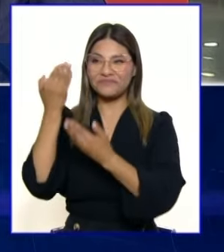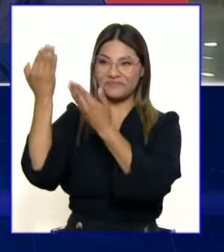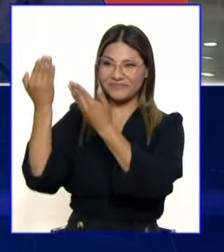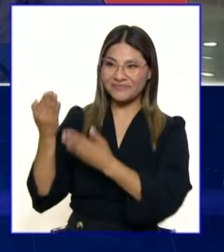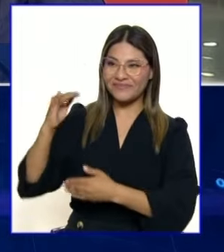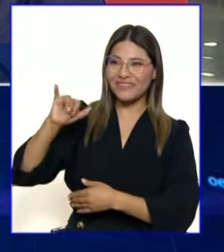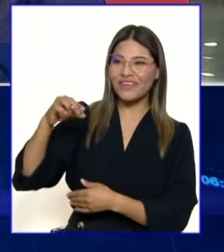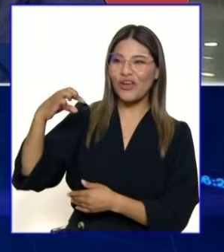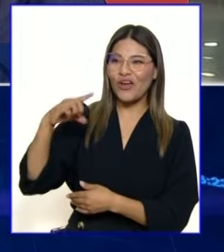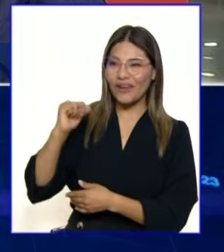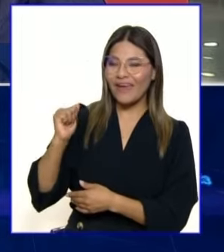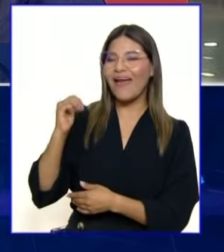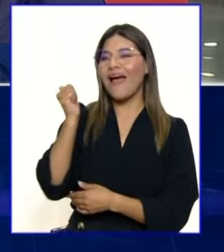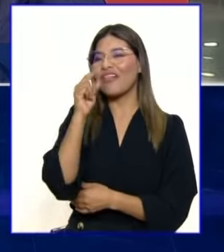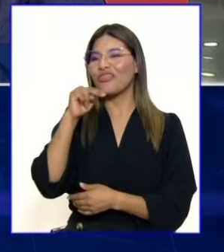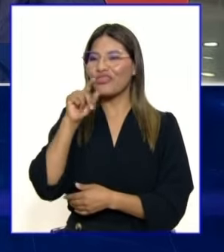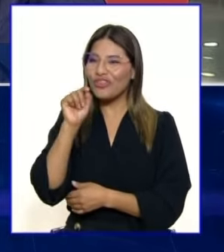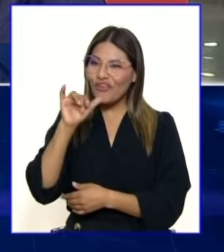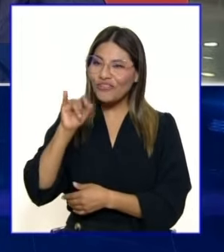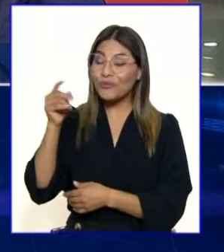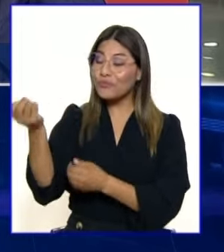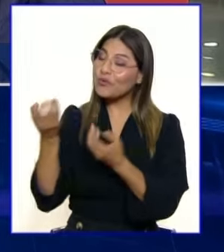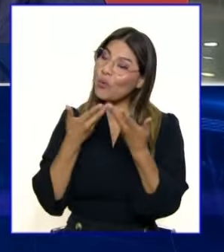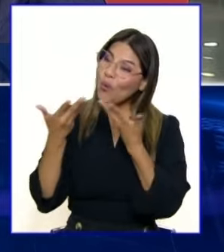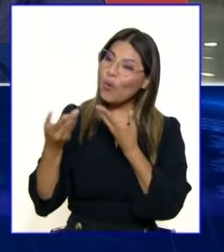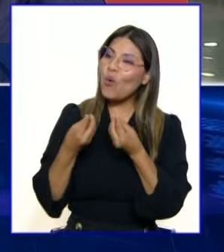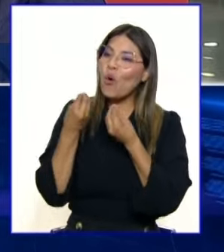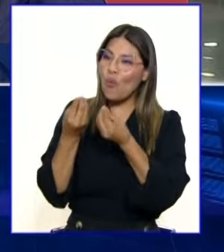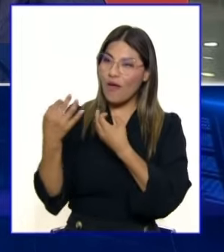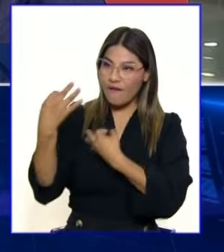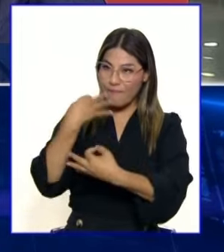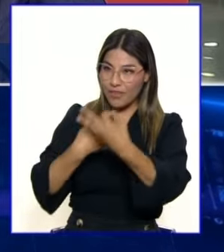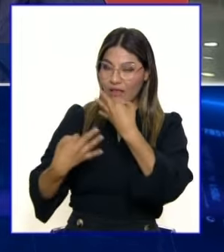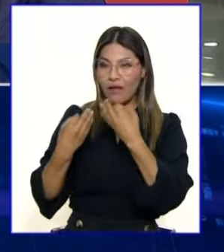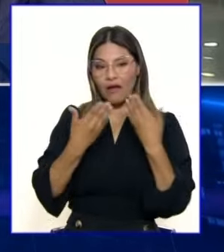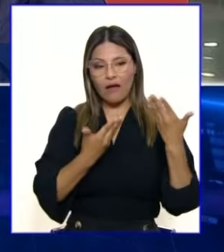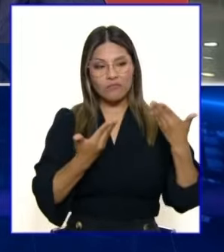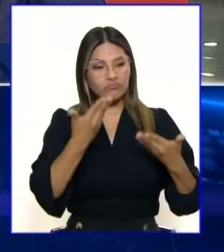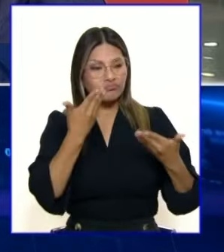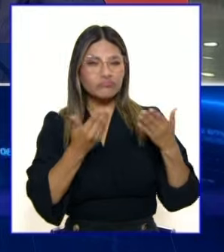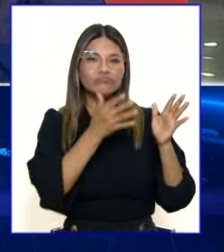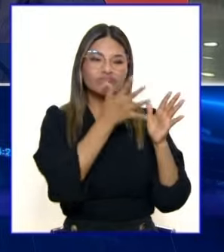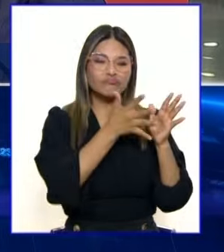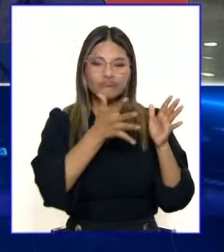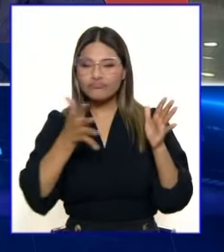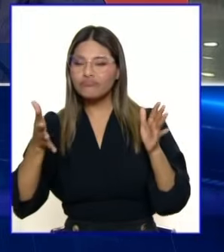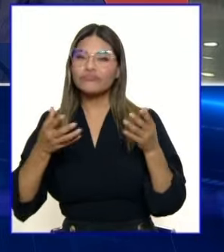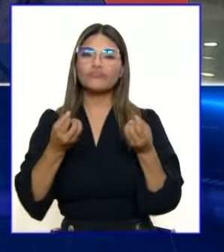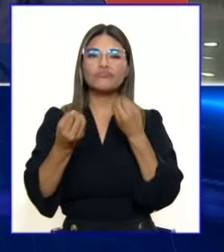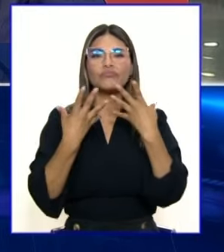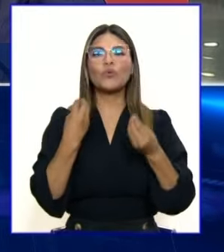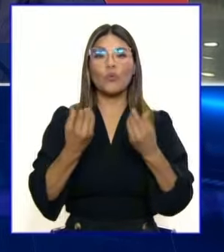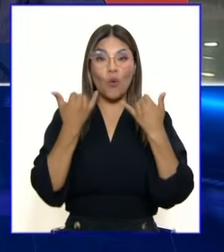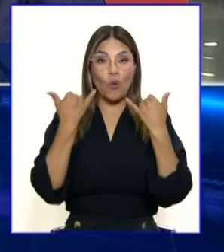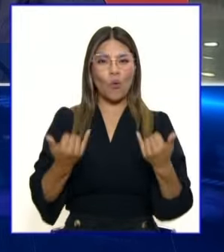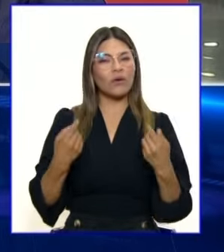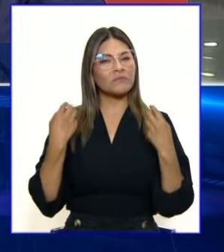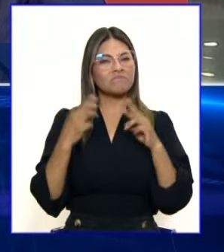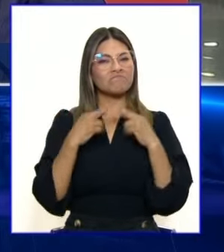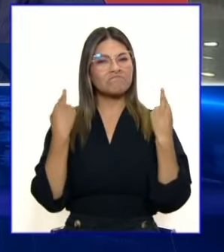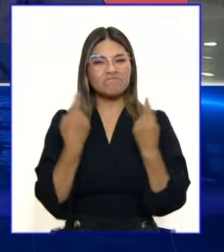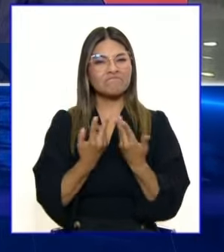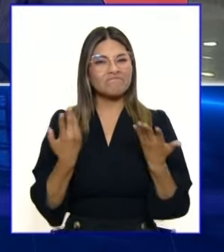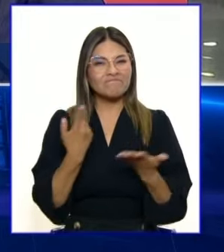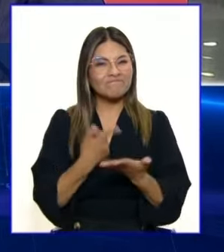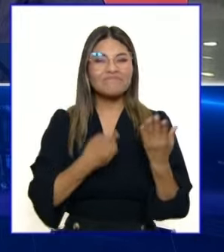Jorge Antonio Chávez, quien nos va a dar un balance de los aspectos más resaltantes de la jornada de hoy. Adelante, Jorge, te escuchamos.